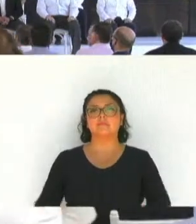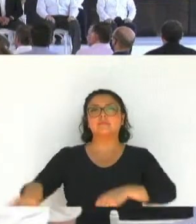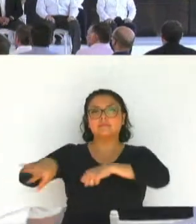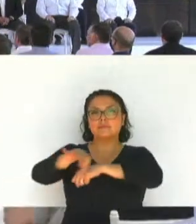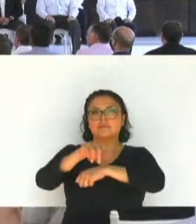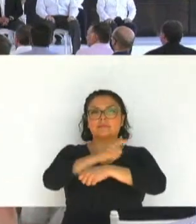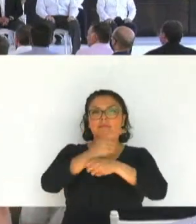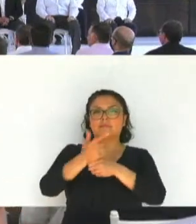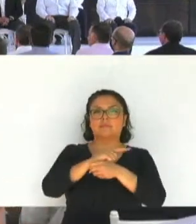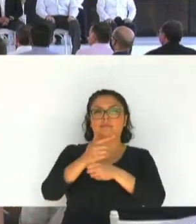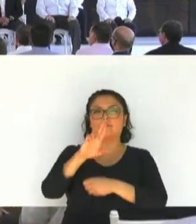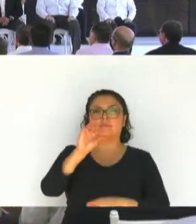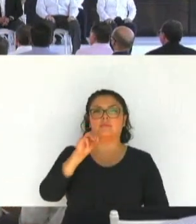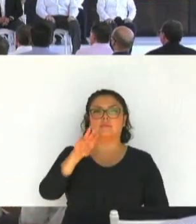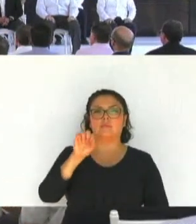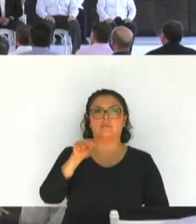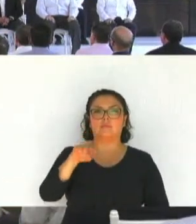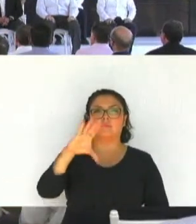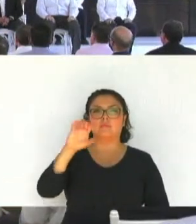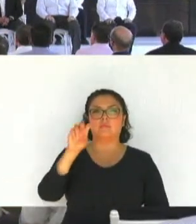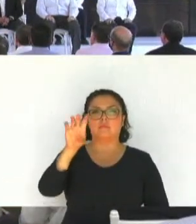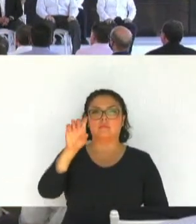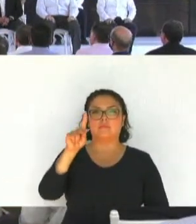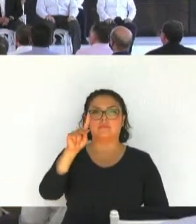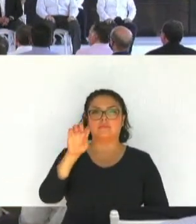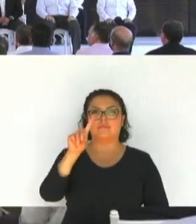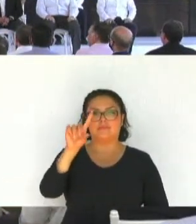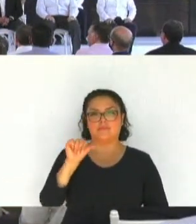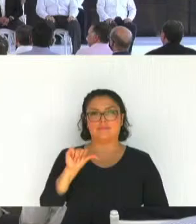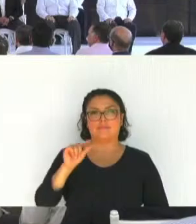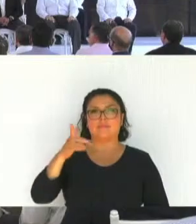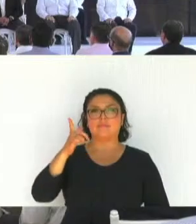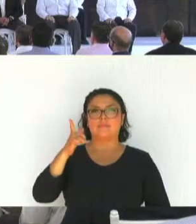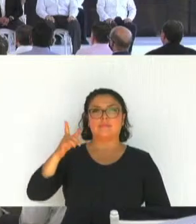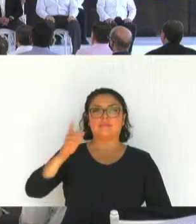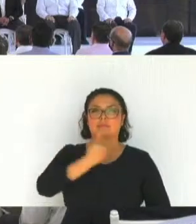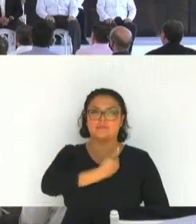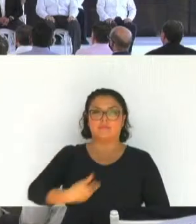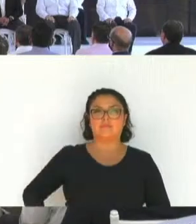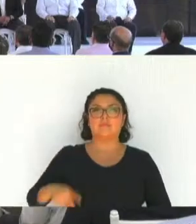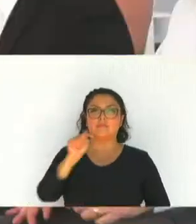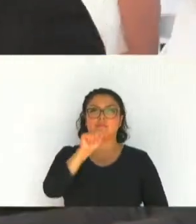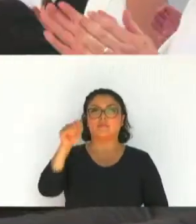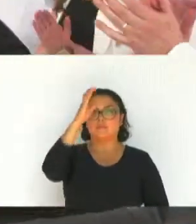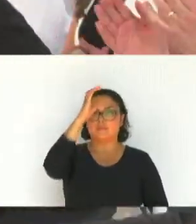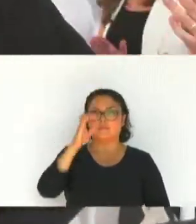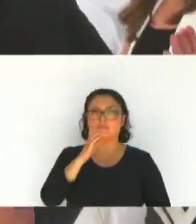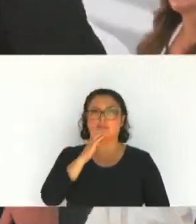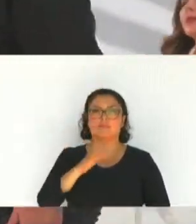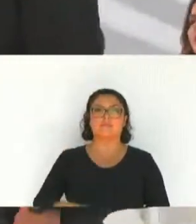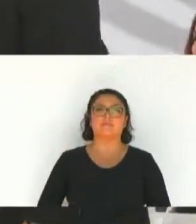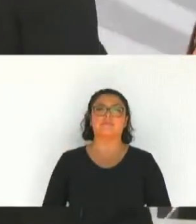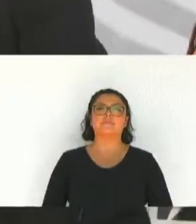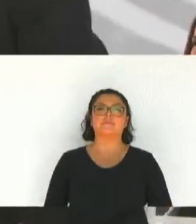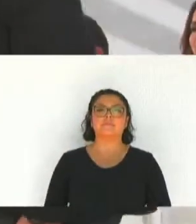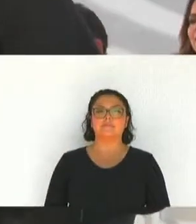Licenciado Román Alberto Cepeda González, Alcalde de Torreón, Coahuila de Zaragoza.